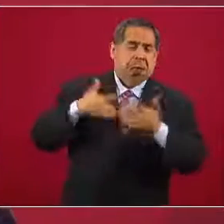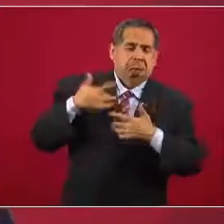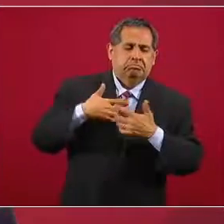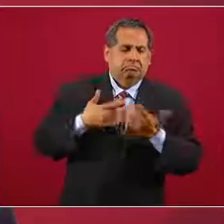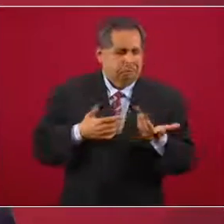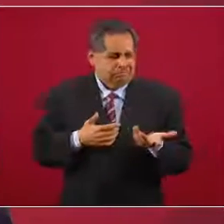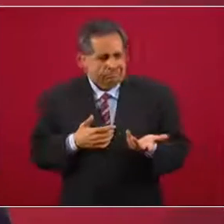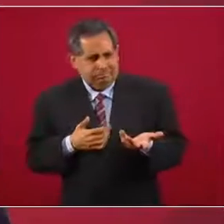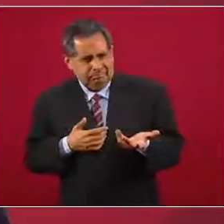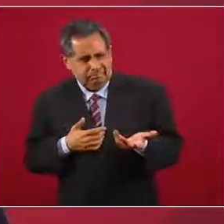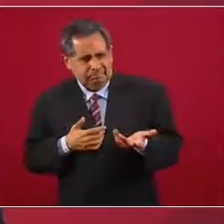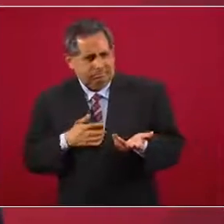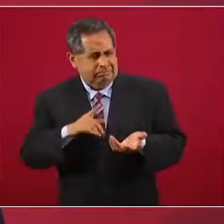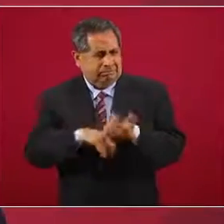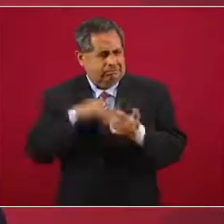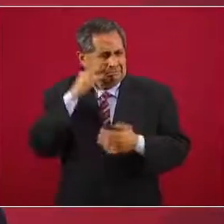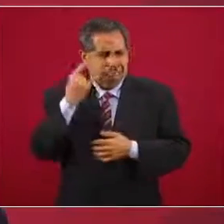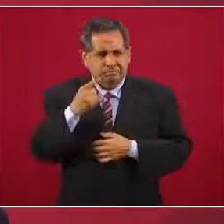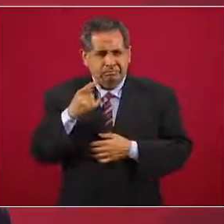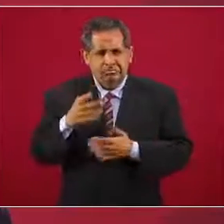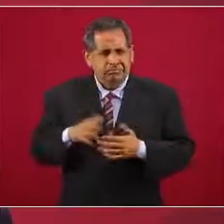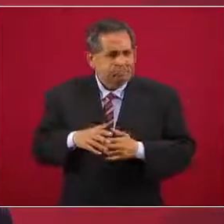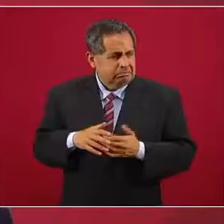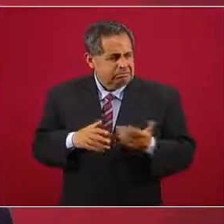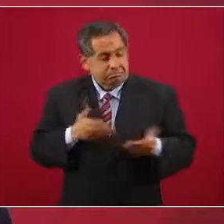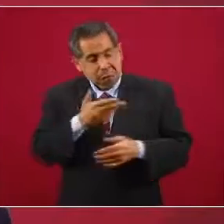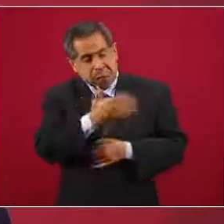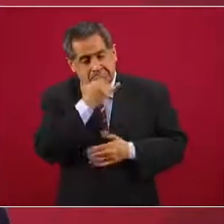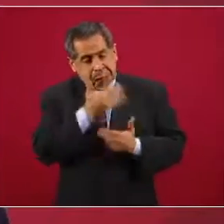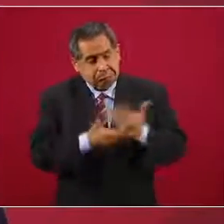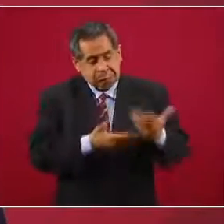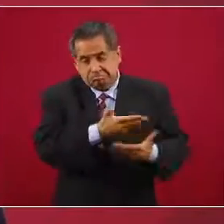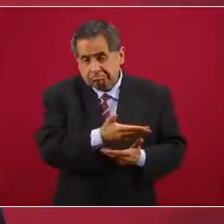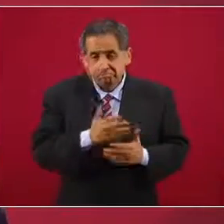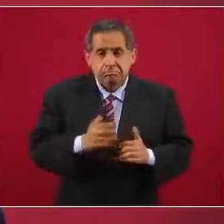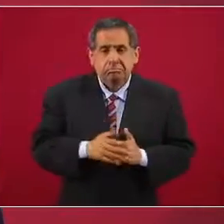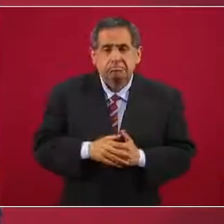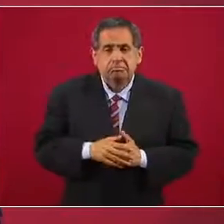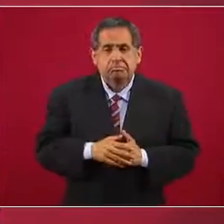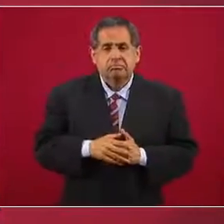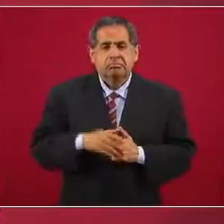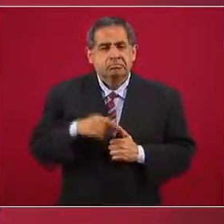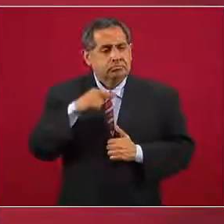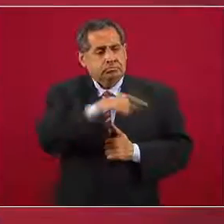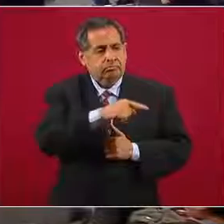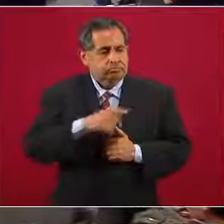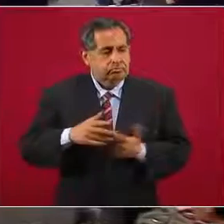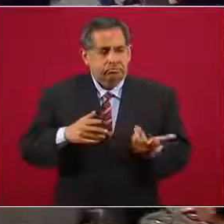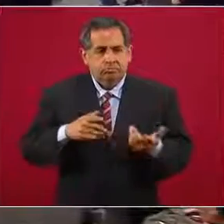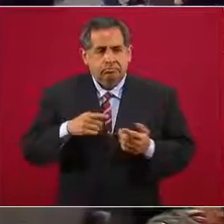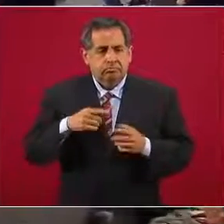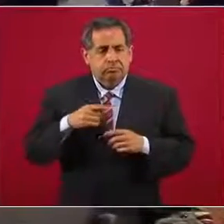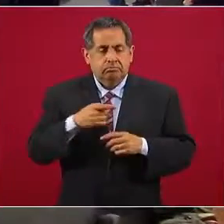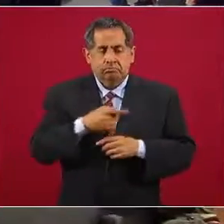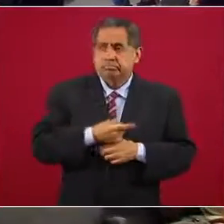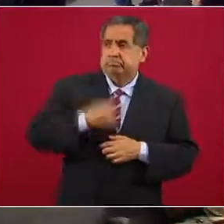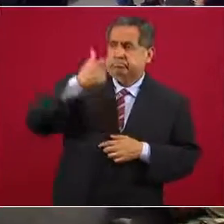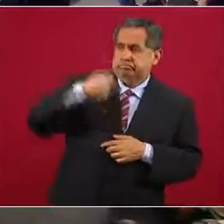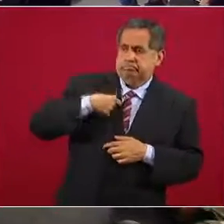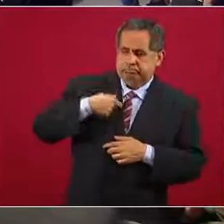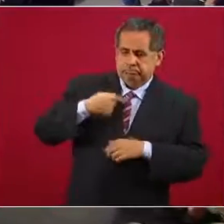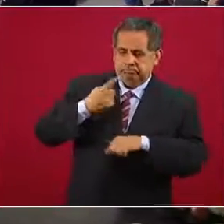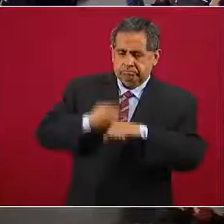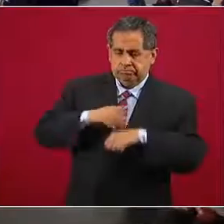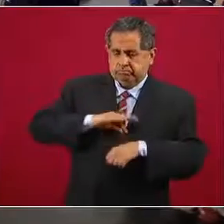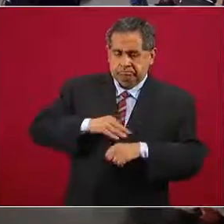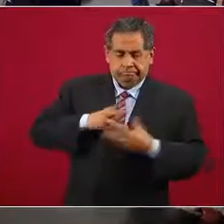no sé si se sintieron ofendidas, pido disculpas también si el verse reconocidas como los casos iniciales les